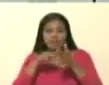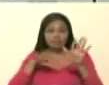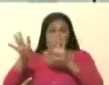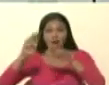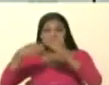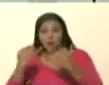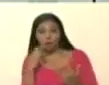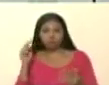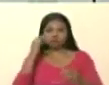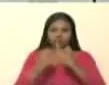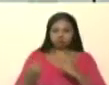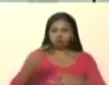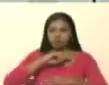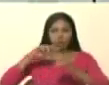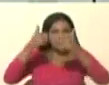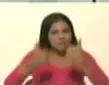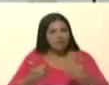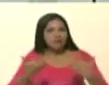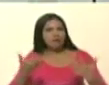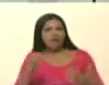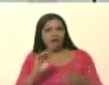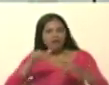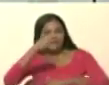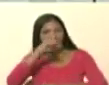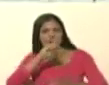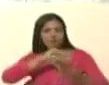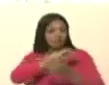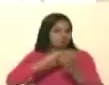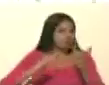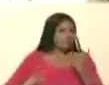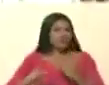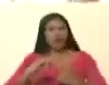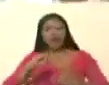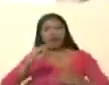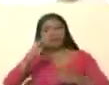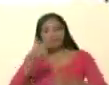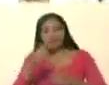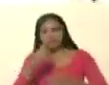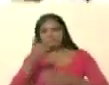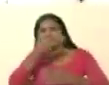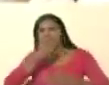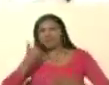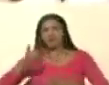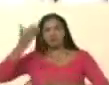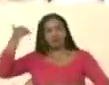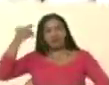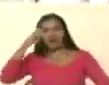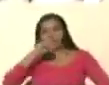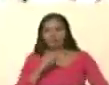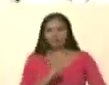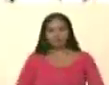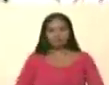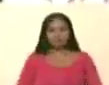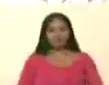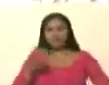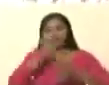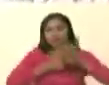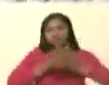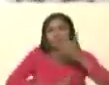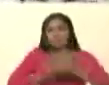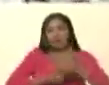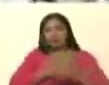que lo vamos a terminar bien este año lo vamos a terminar mejor que el año pasado en batalla